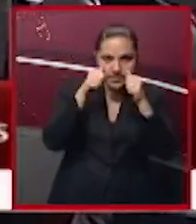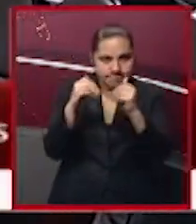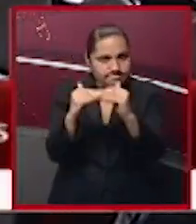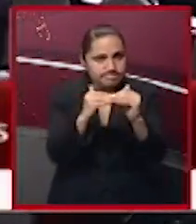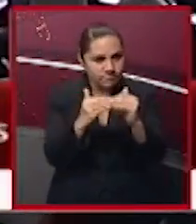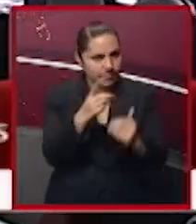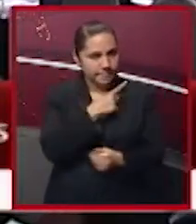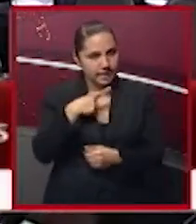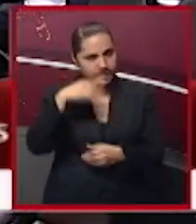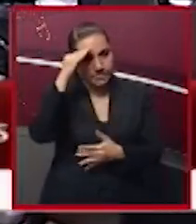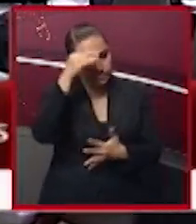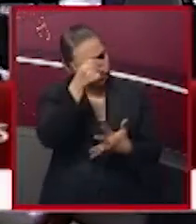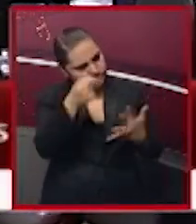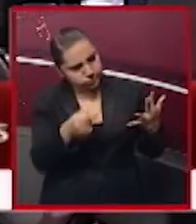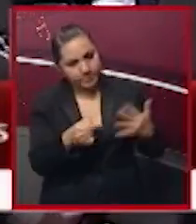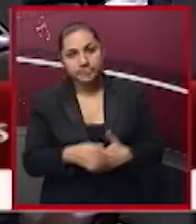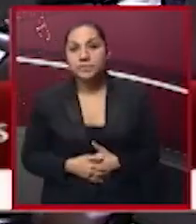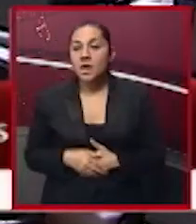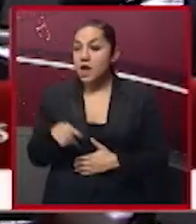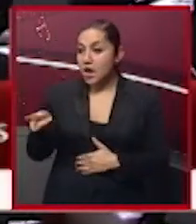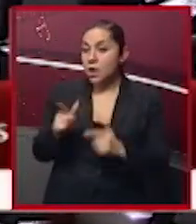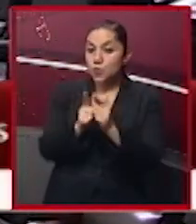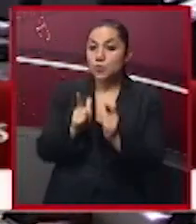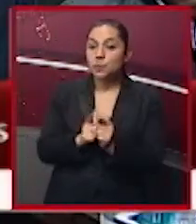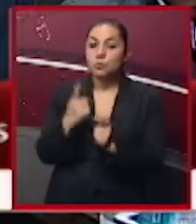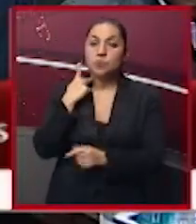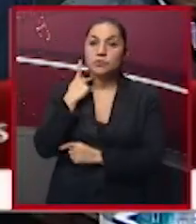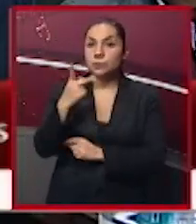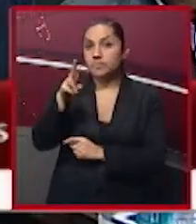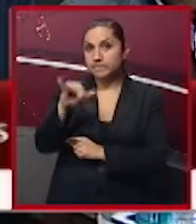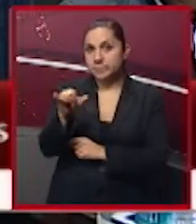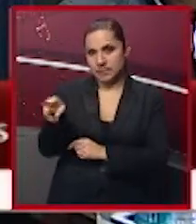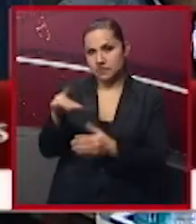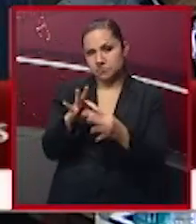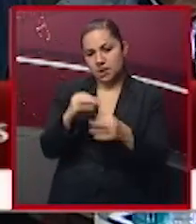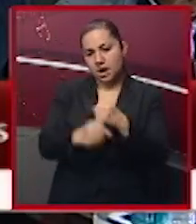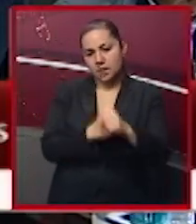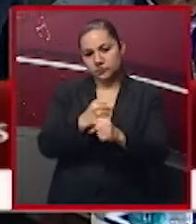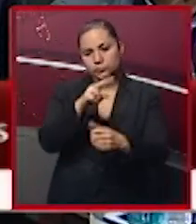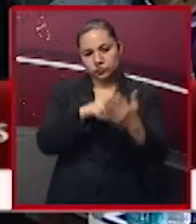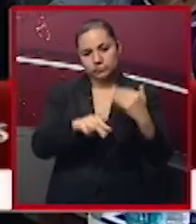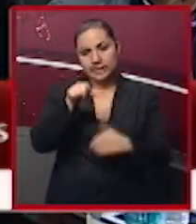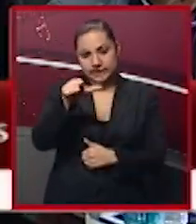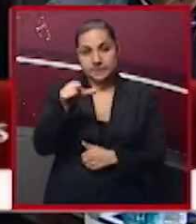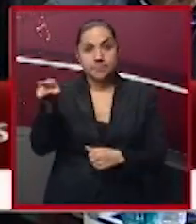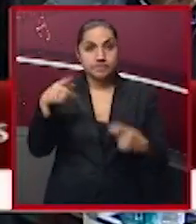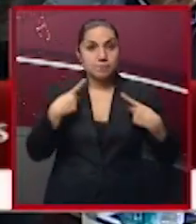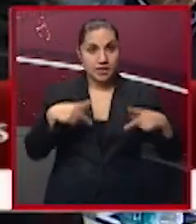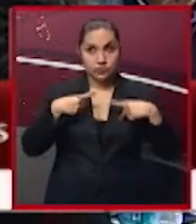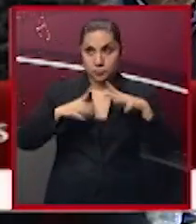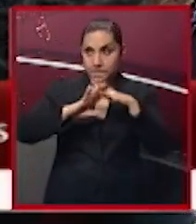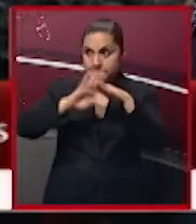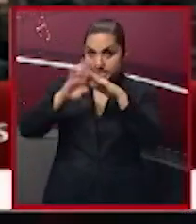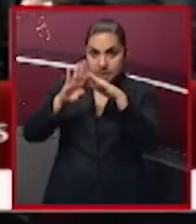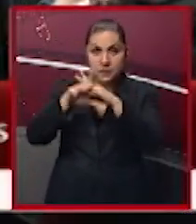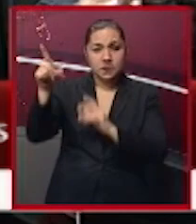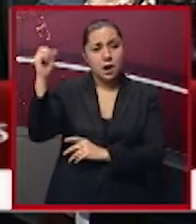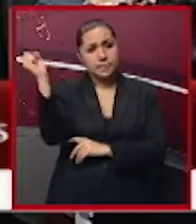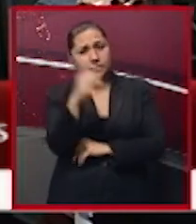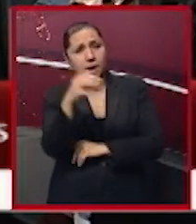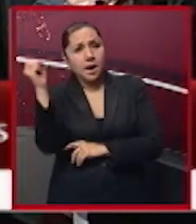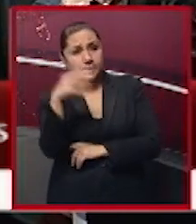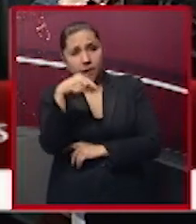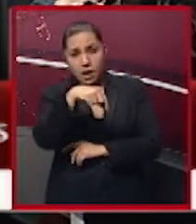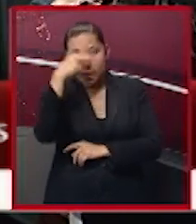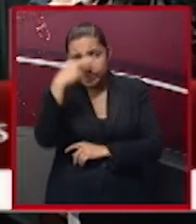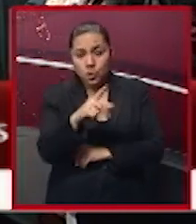grupo parlamentario del PRI señaló que en 2017 los migrantes enviaron a México más de 28,000 millones de pesos